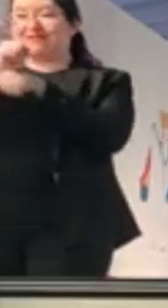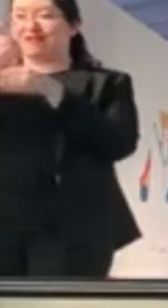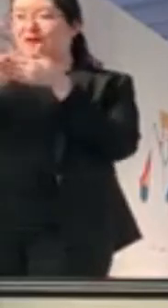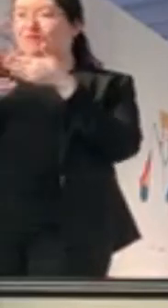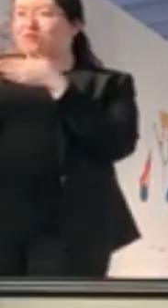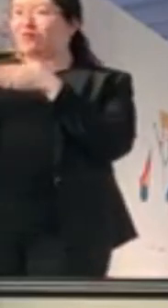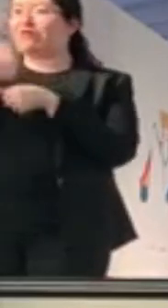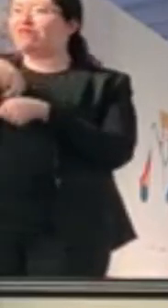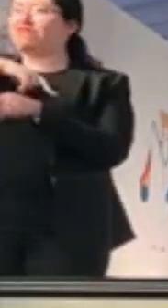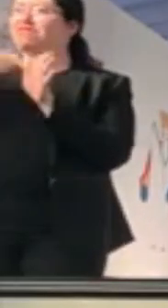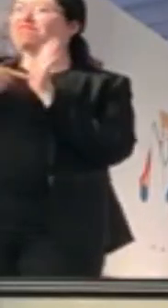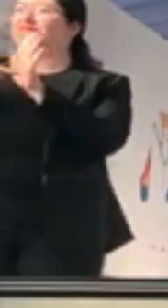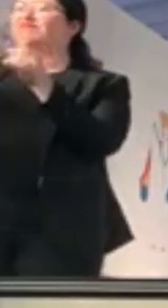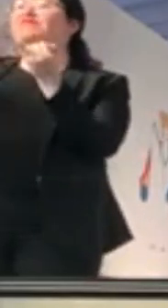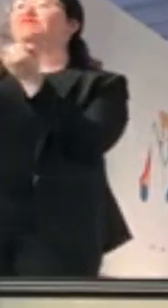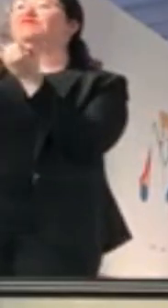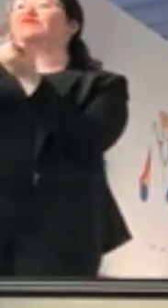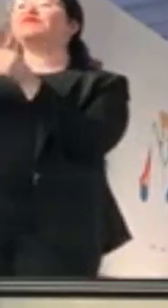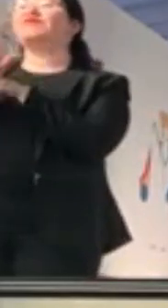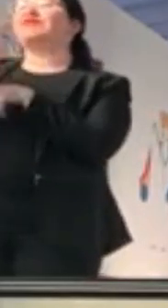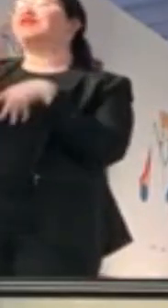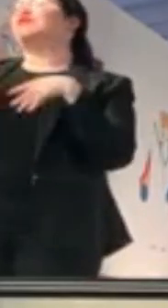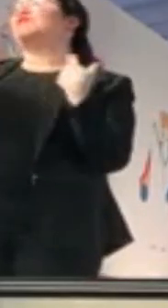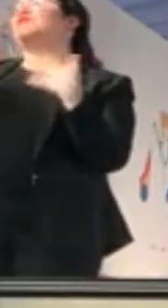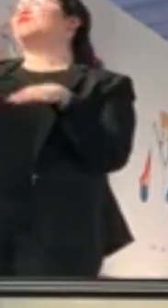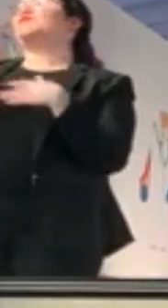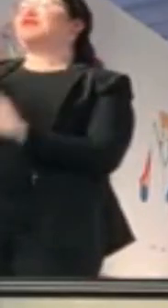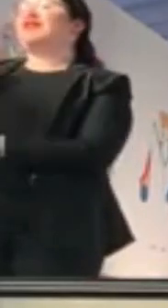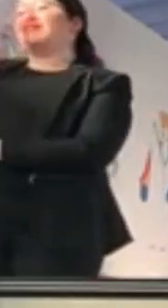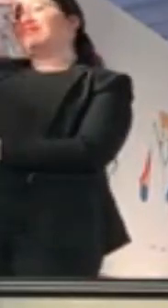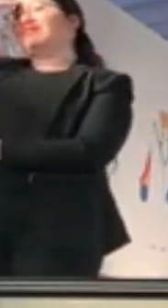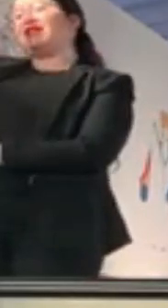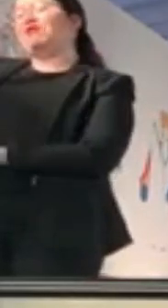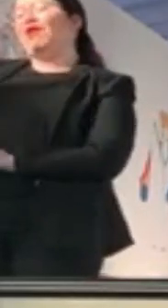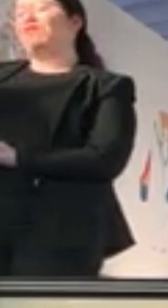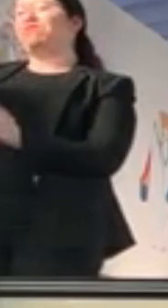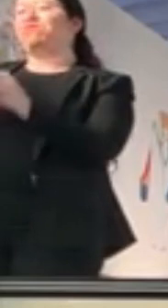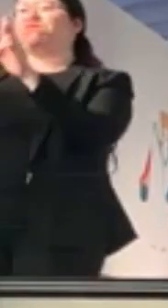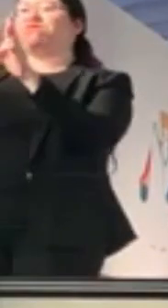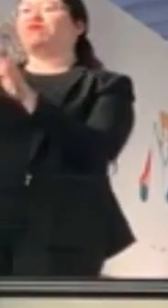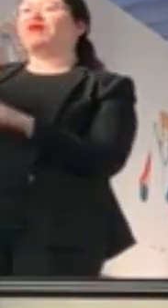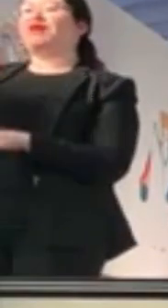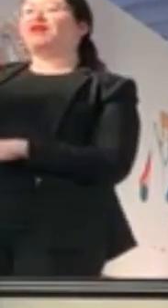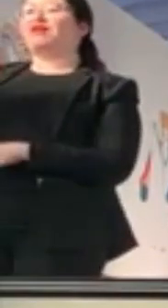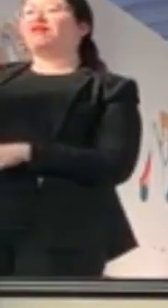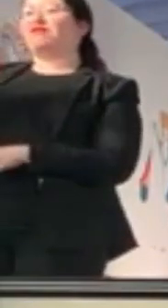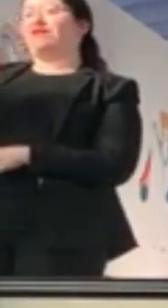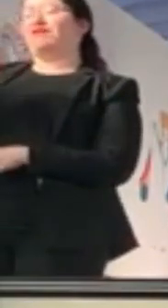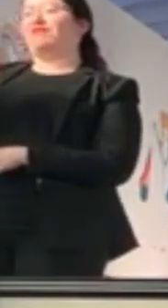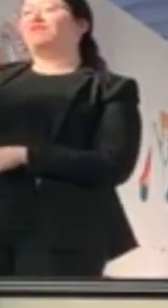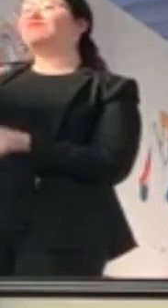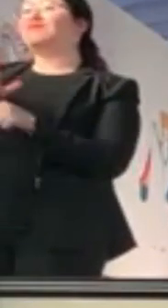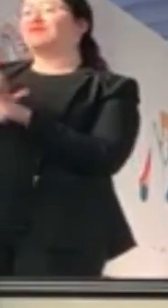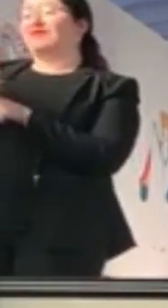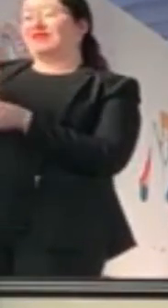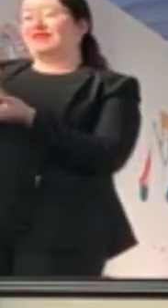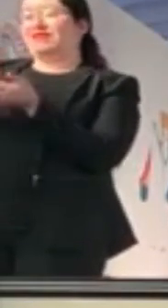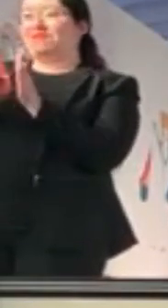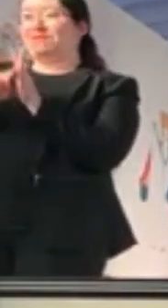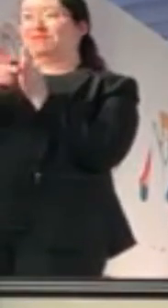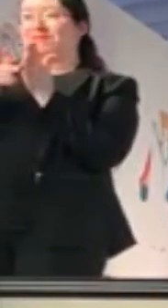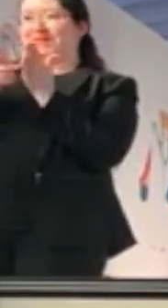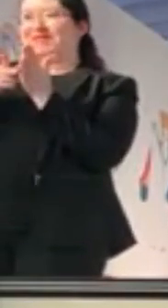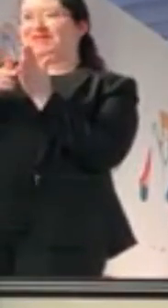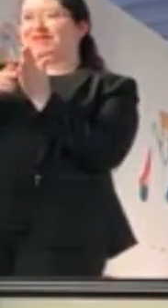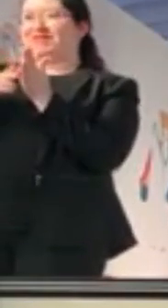Libro justo la época más revolucionaria de Ricardo Flores Magón, la versión facsimilar de los periódicos